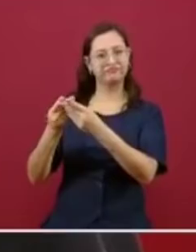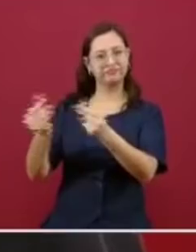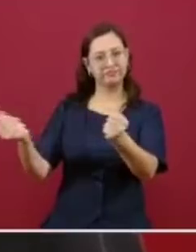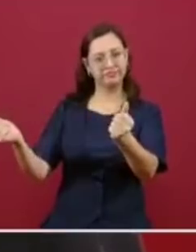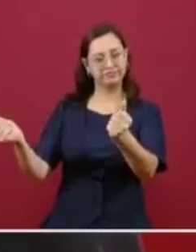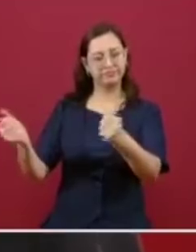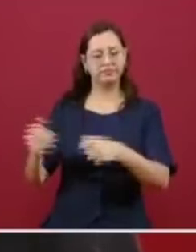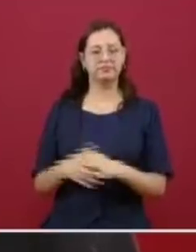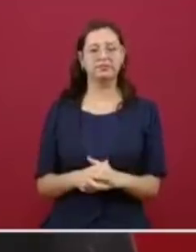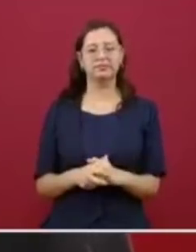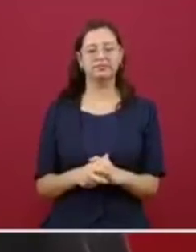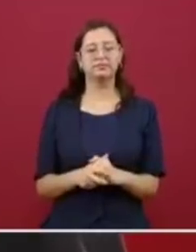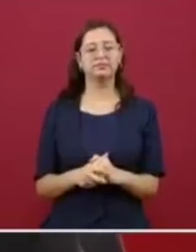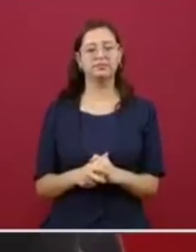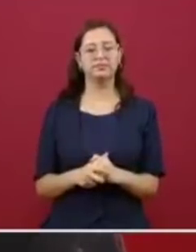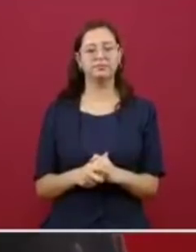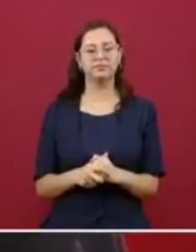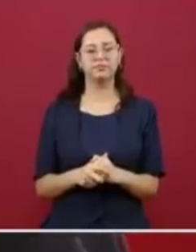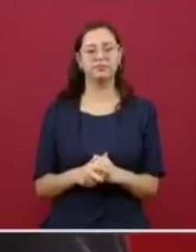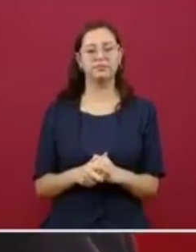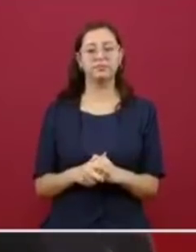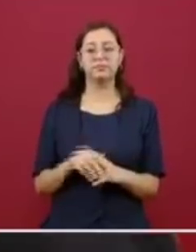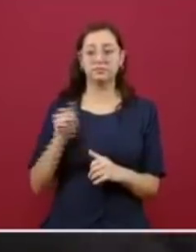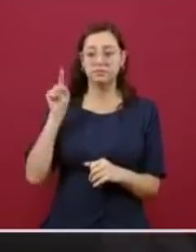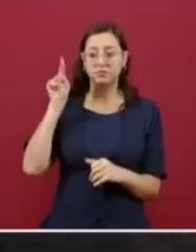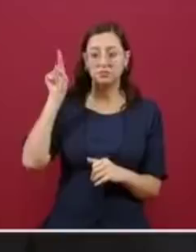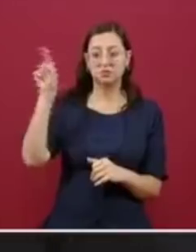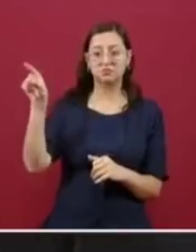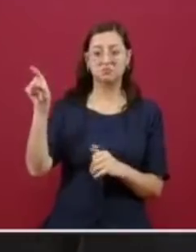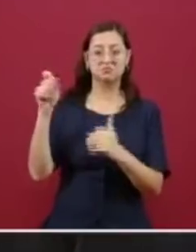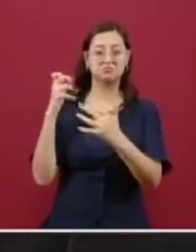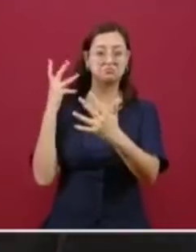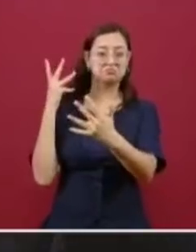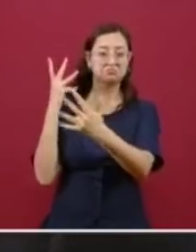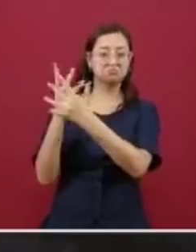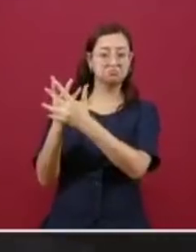Es un penal que data